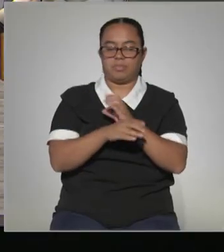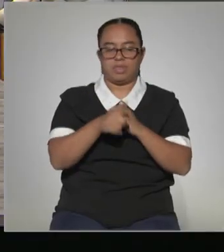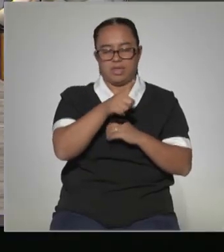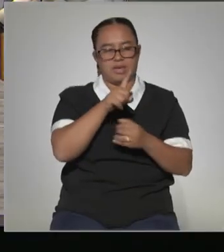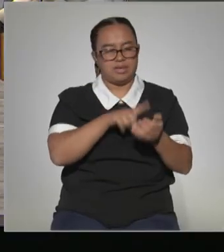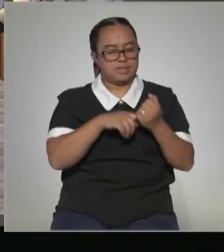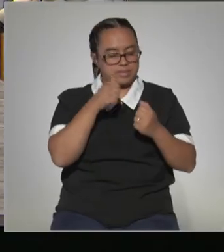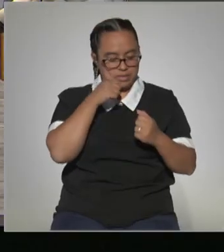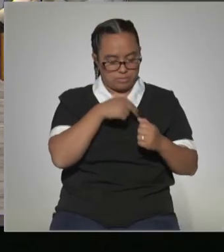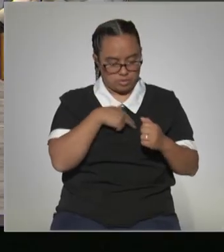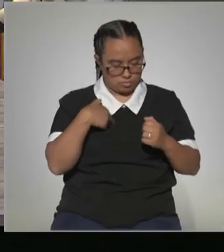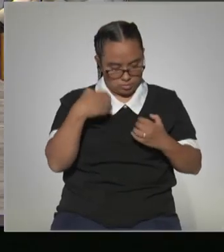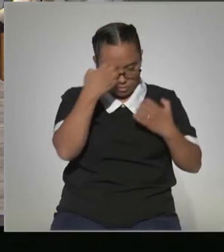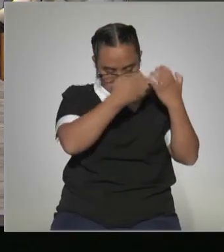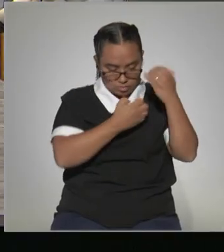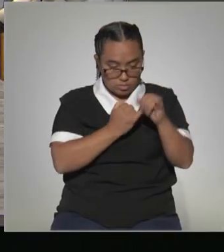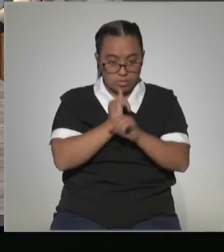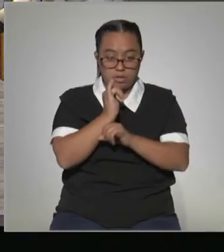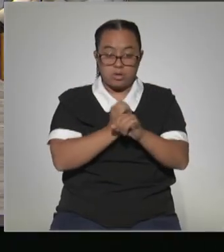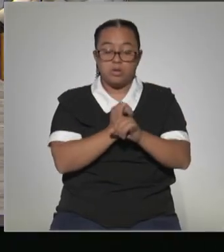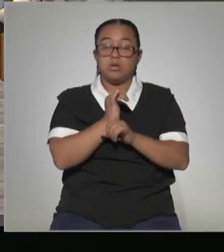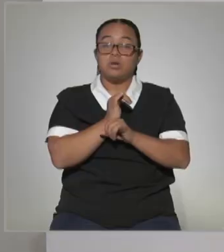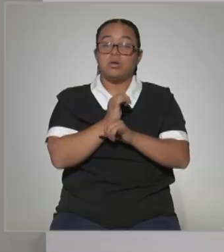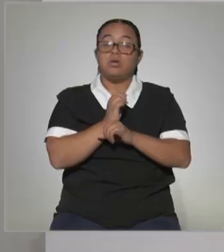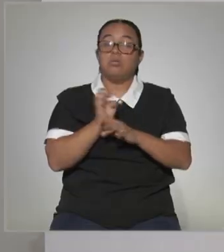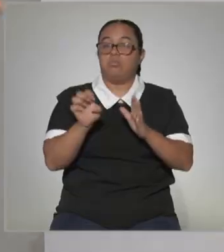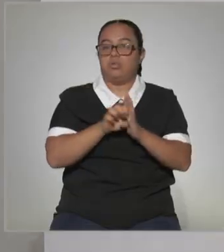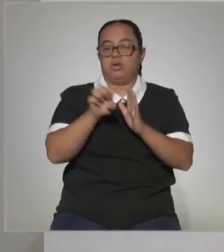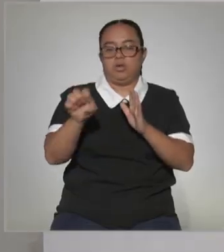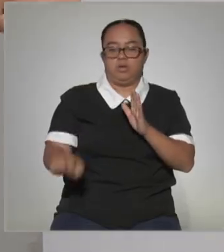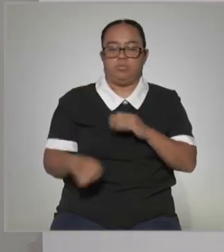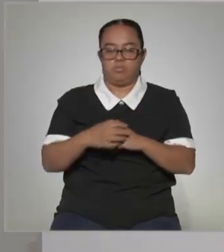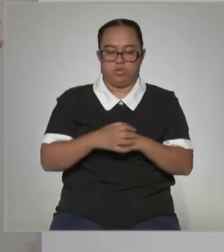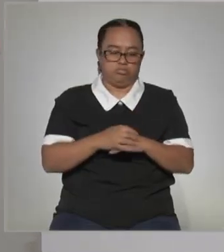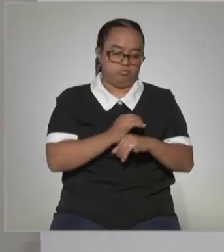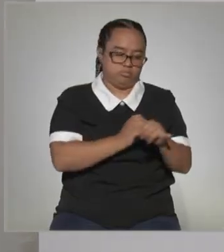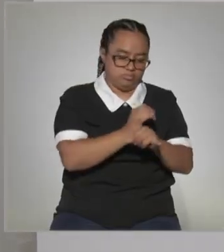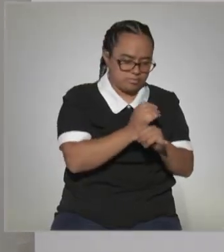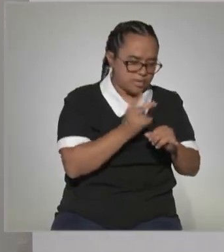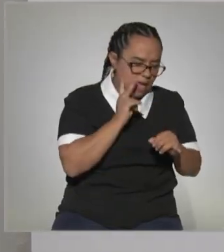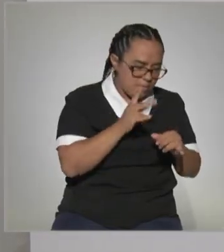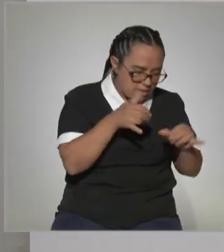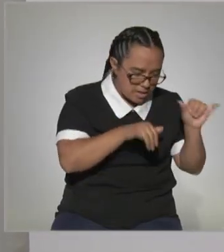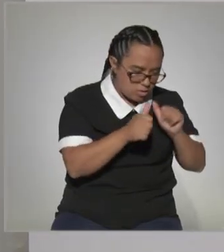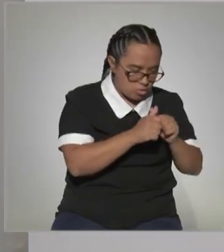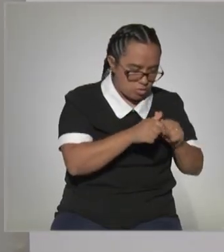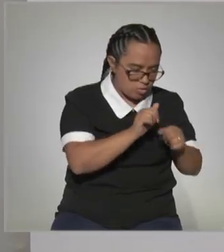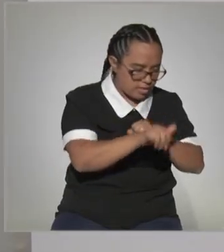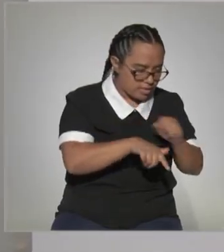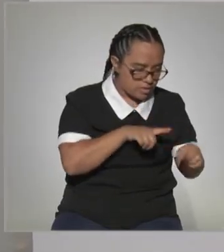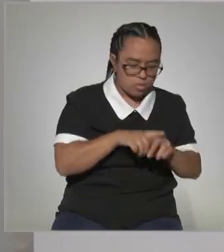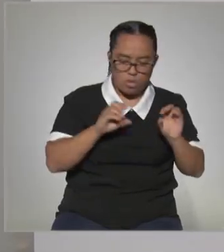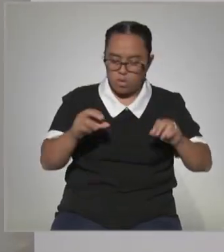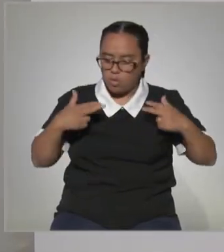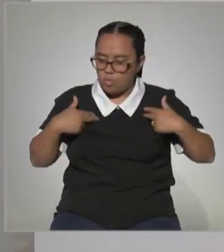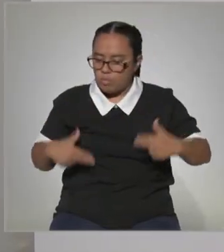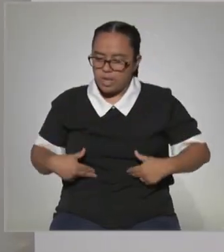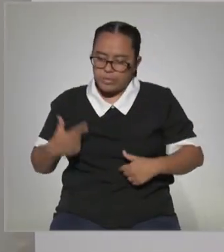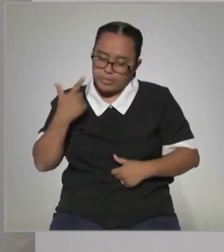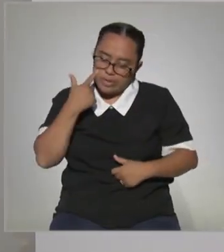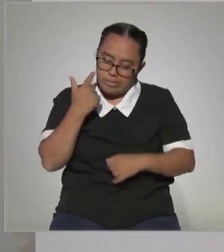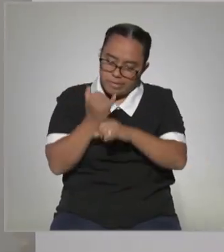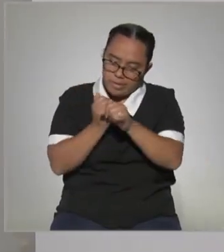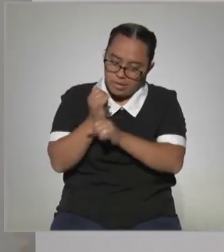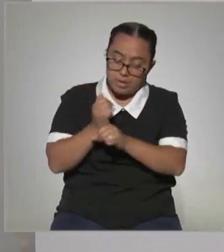muy claro esto cuando estamos con experimentos, ya sea en animales o en humanos. Si tú limitas como